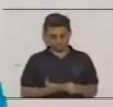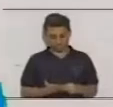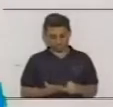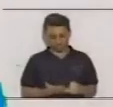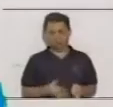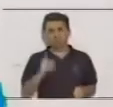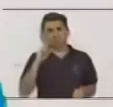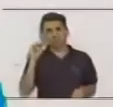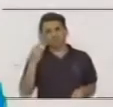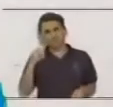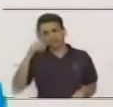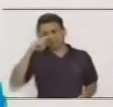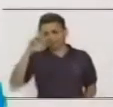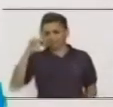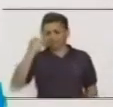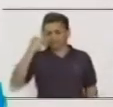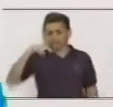qué?